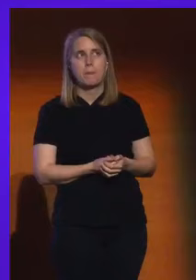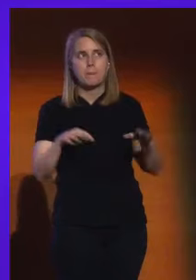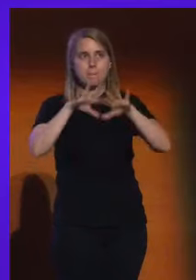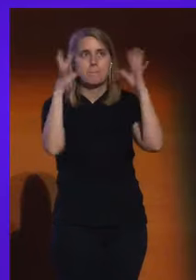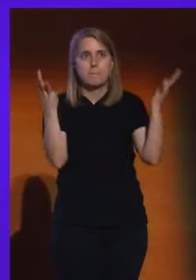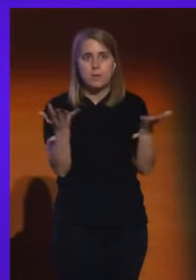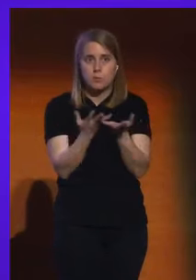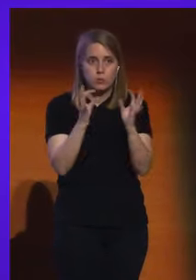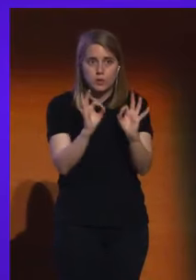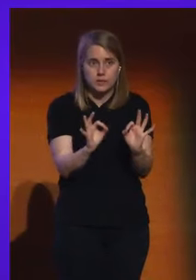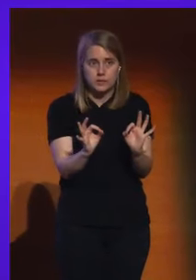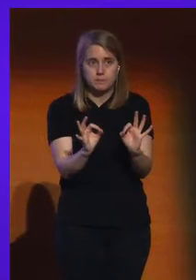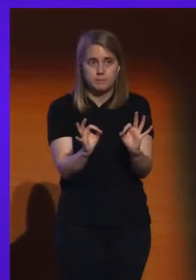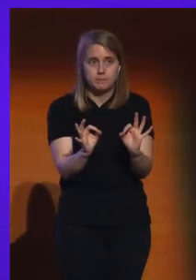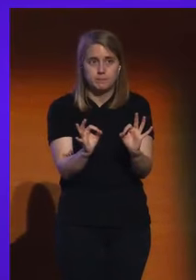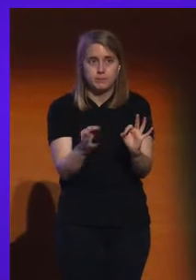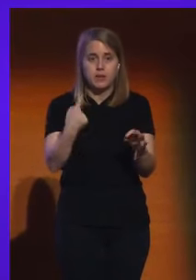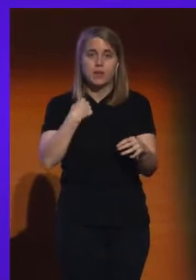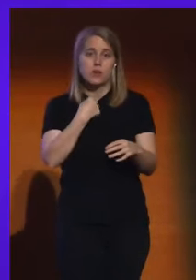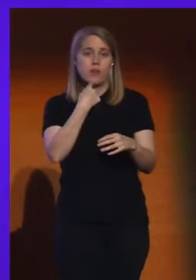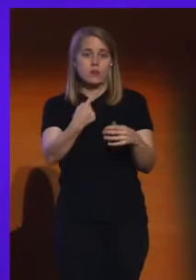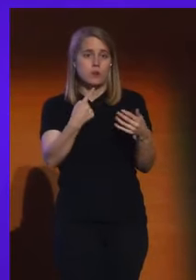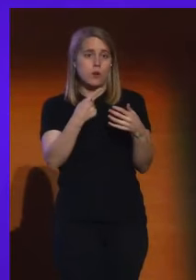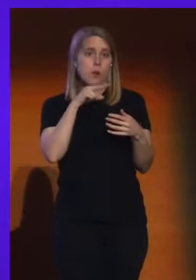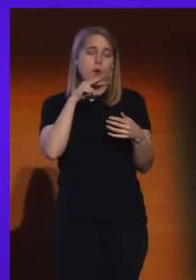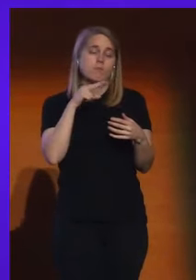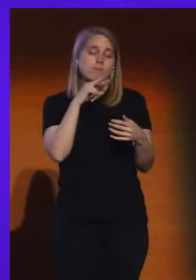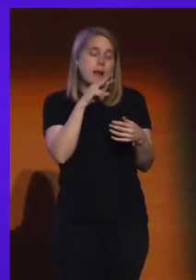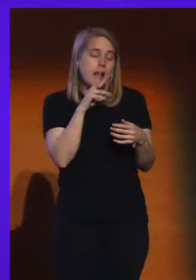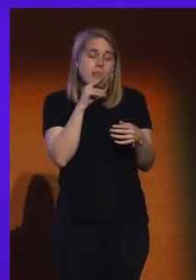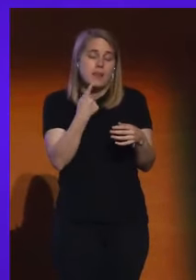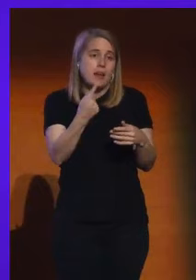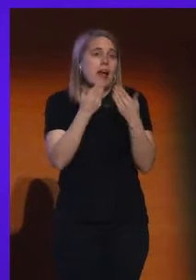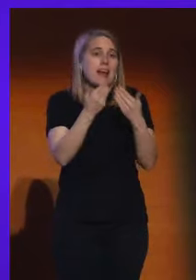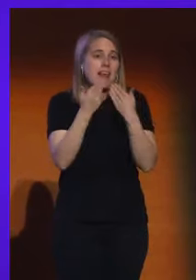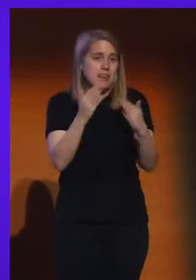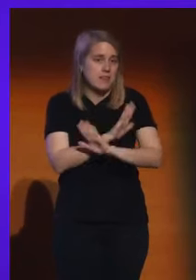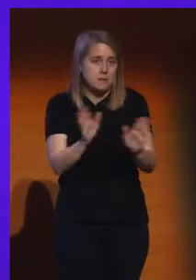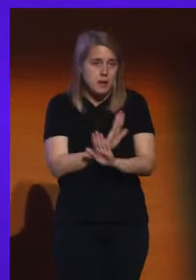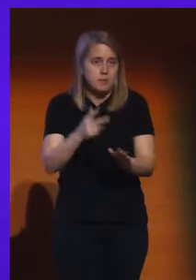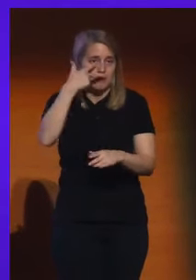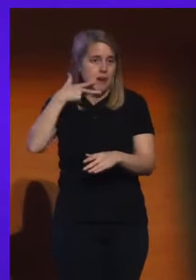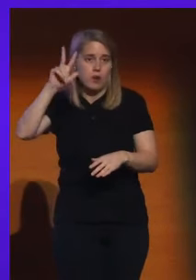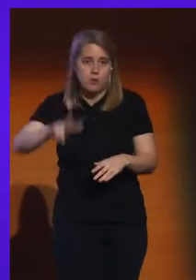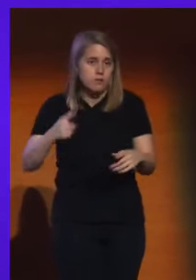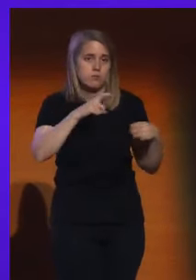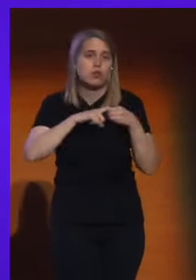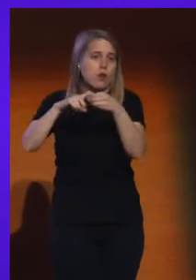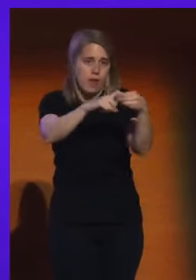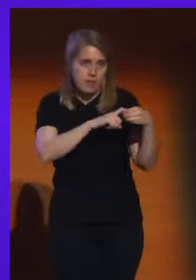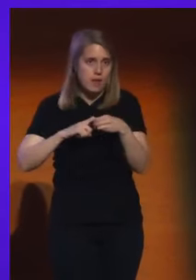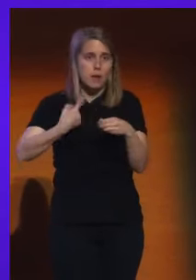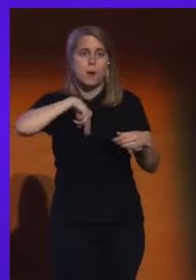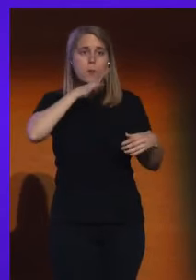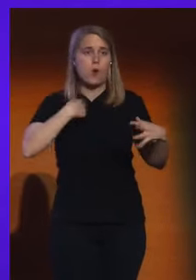El mundo es el que es y hoy solo traigo palabras de agradecimiento, de reconocimiento y de solidaridad, con la